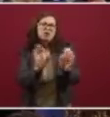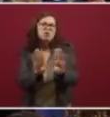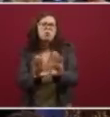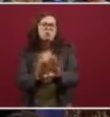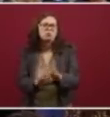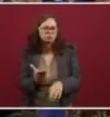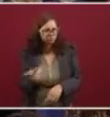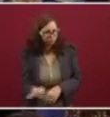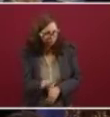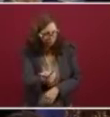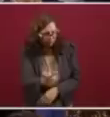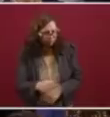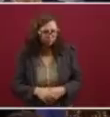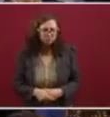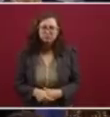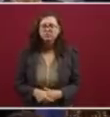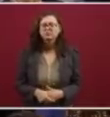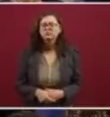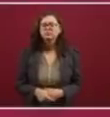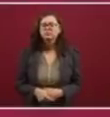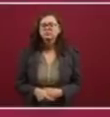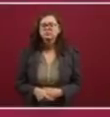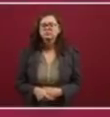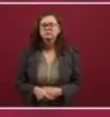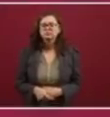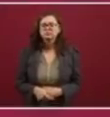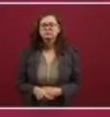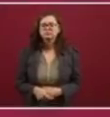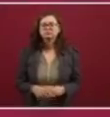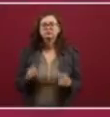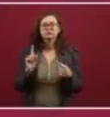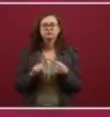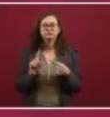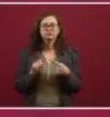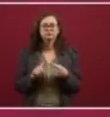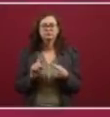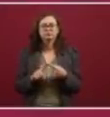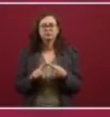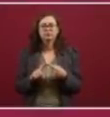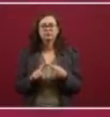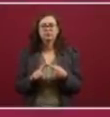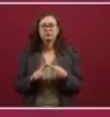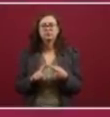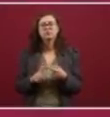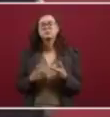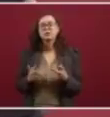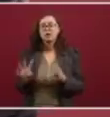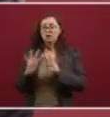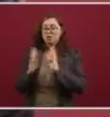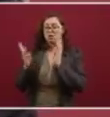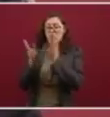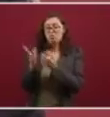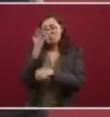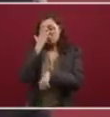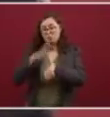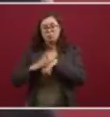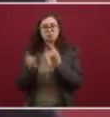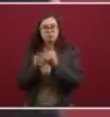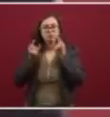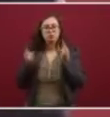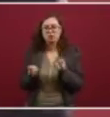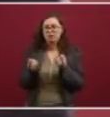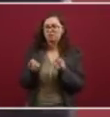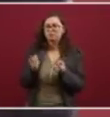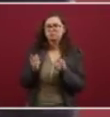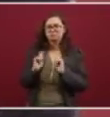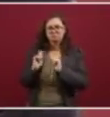Bueno, acerca de lo primero, vamos a pedirle al Consejo de la Memoria Histórica que vea lo